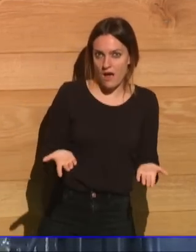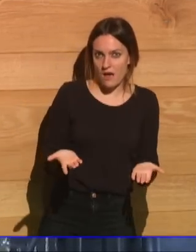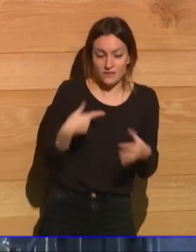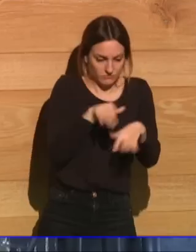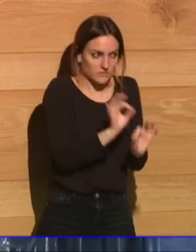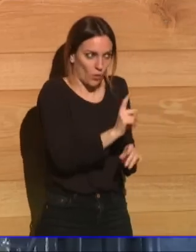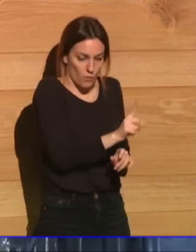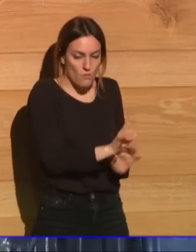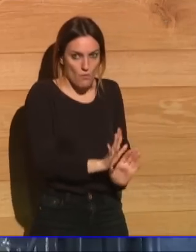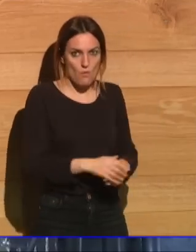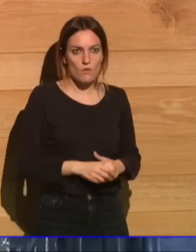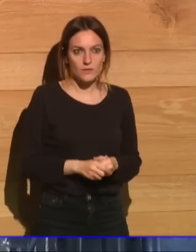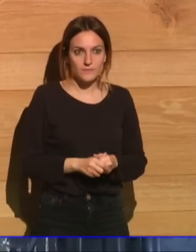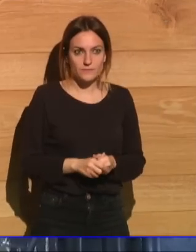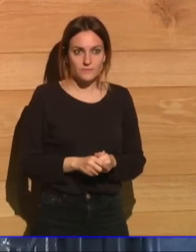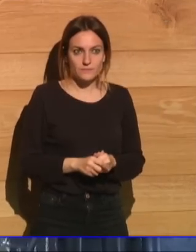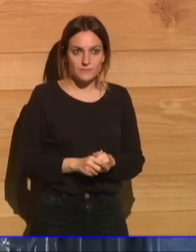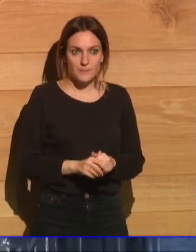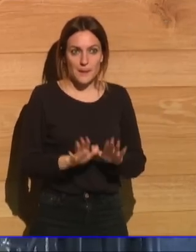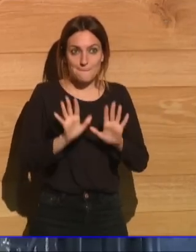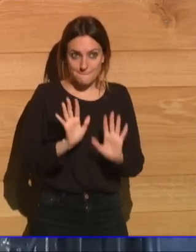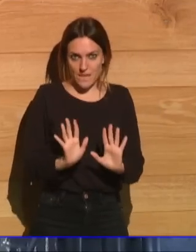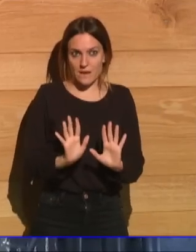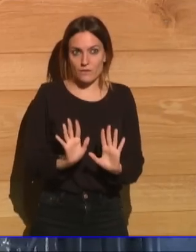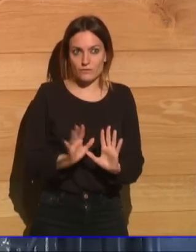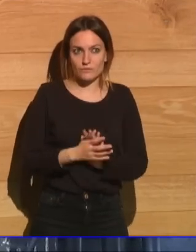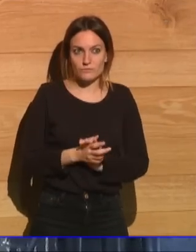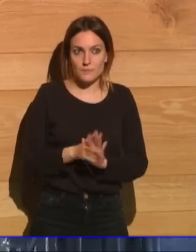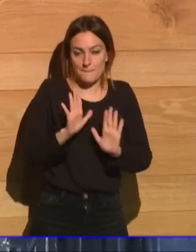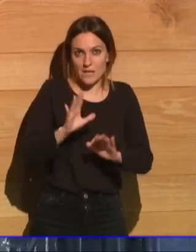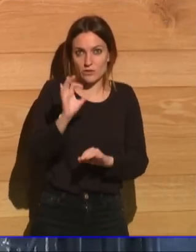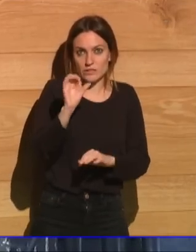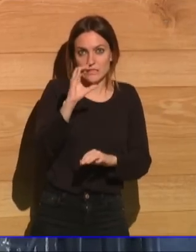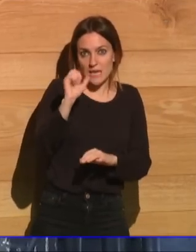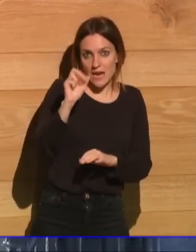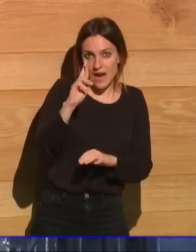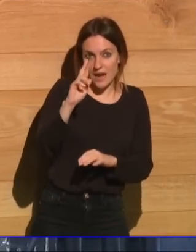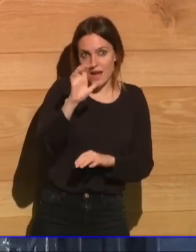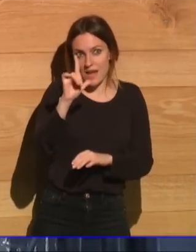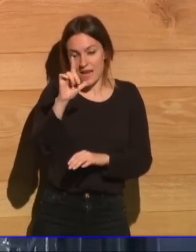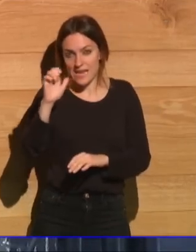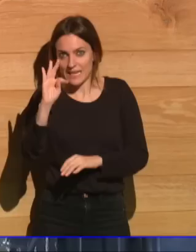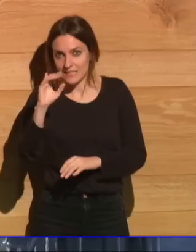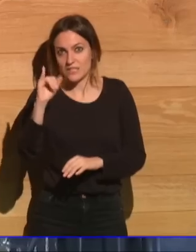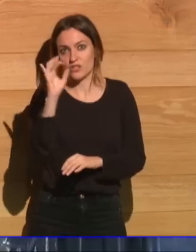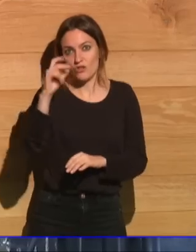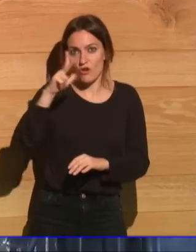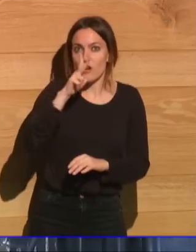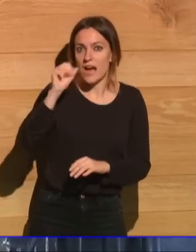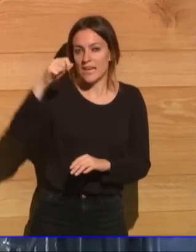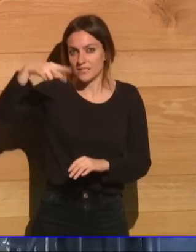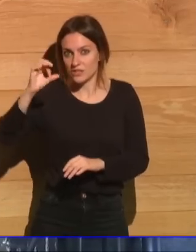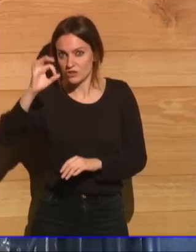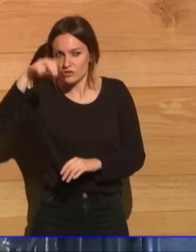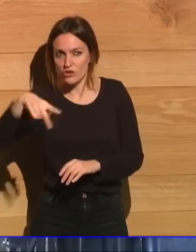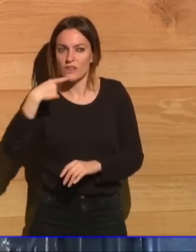que no. pero, La eriza. pero que es Scarlett Johansson, que bien canta. Pero sobre